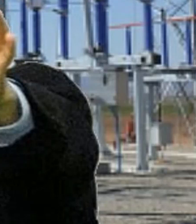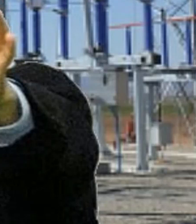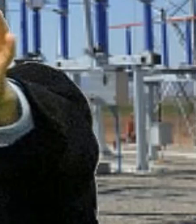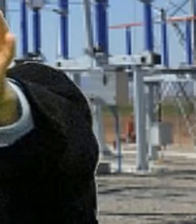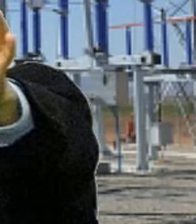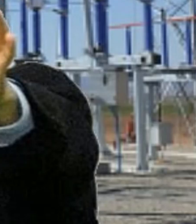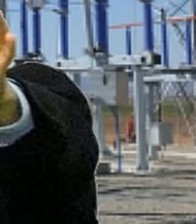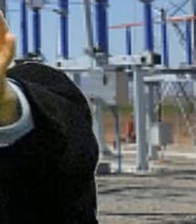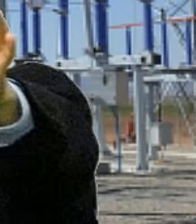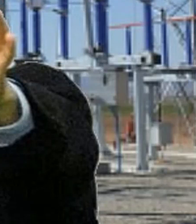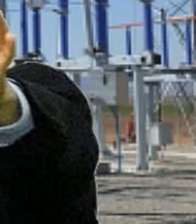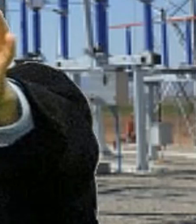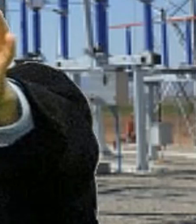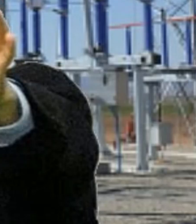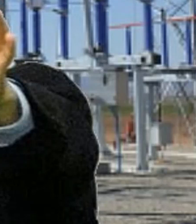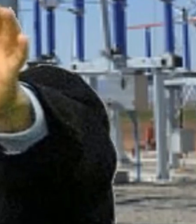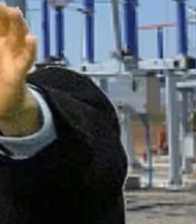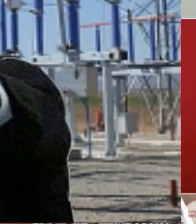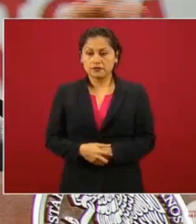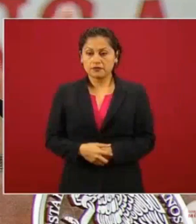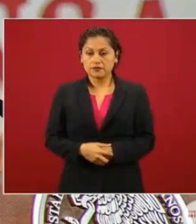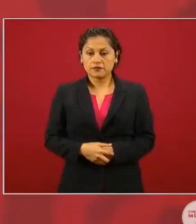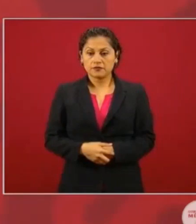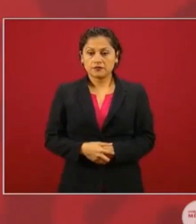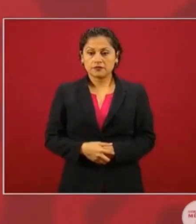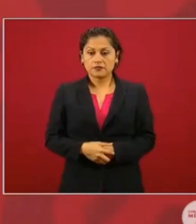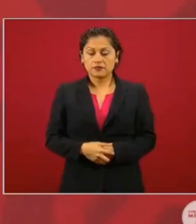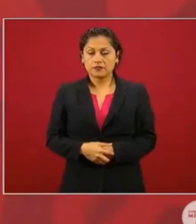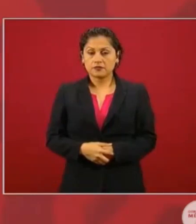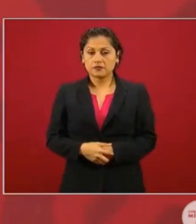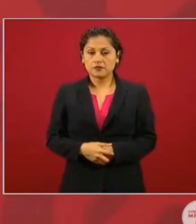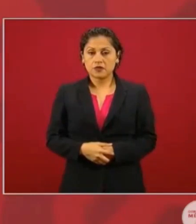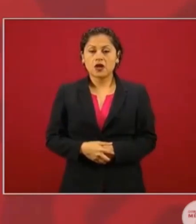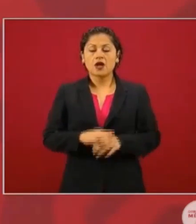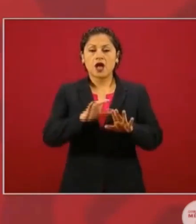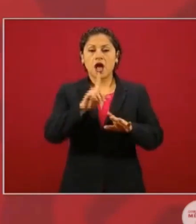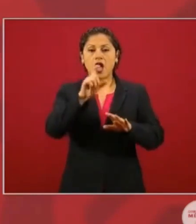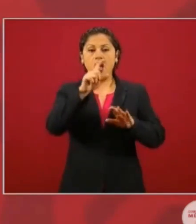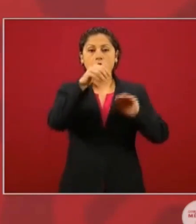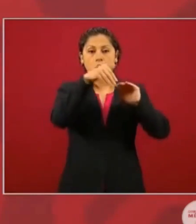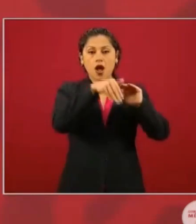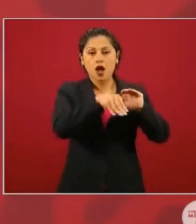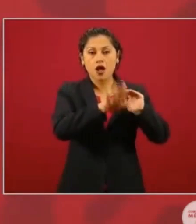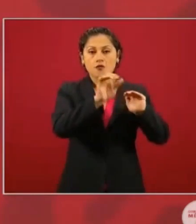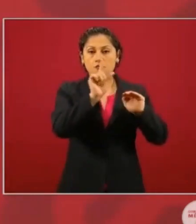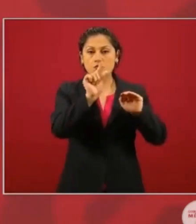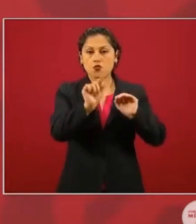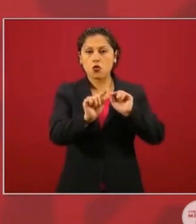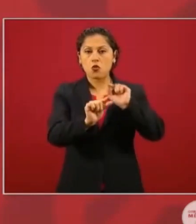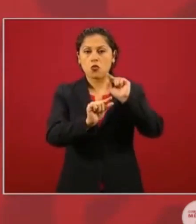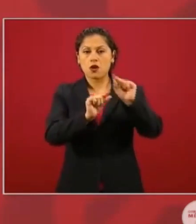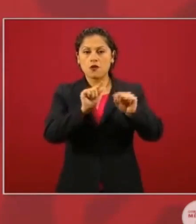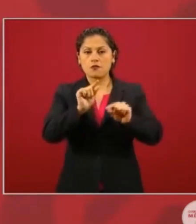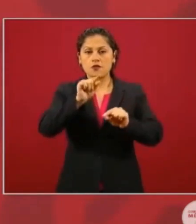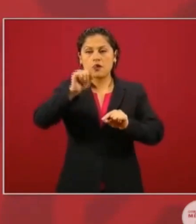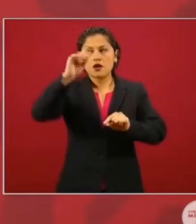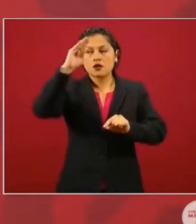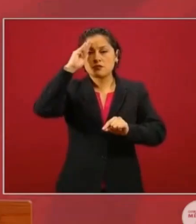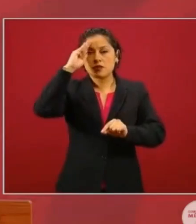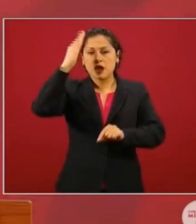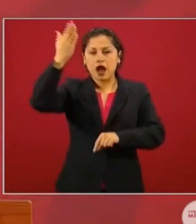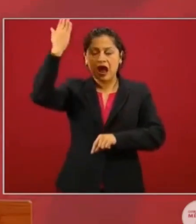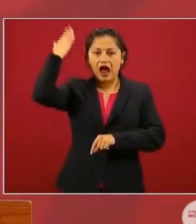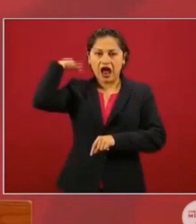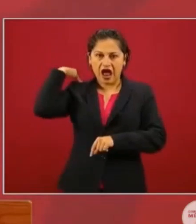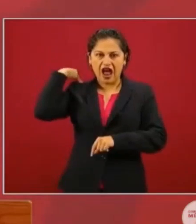y poco a poco soltaron agua, no la cantidad que soltaron cuando inundaron Villahermosa,